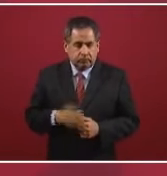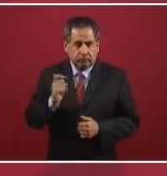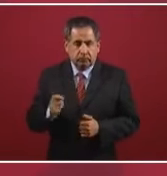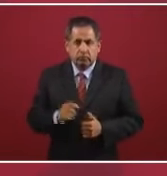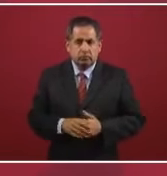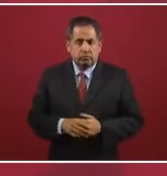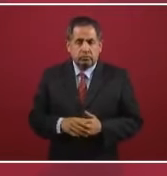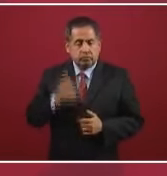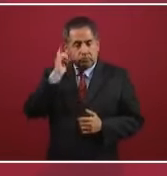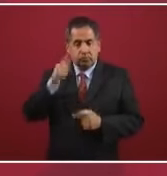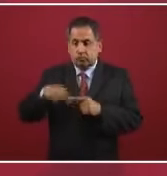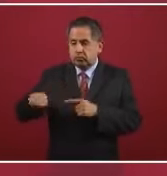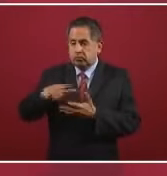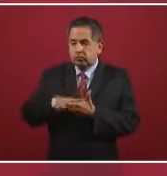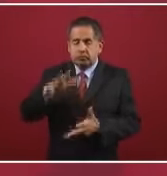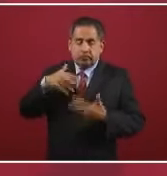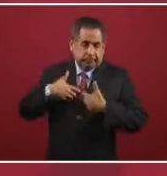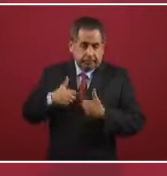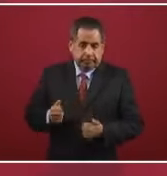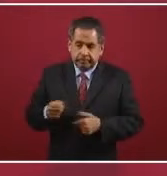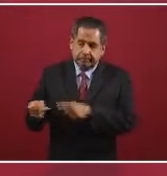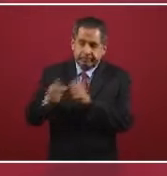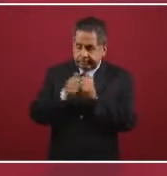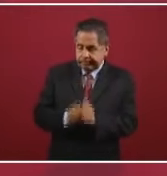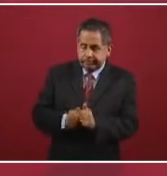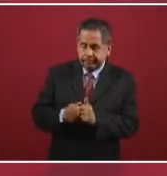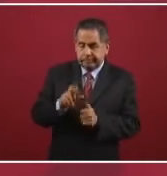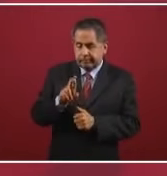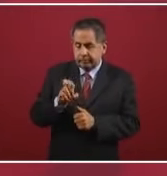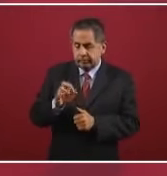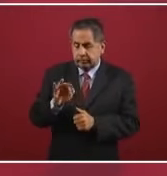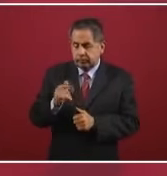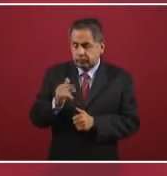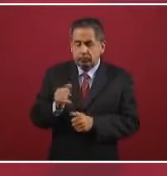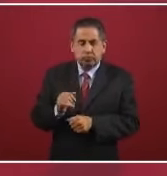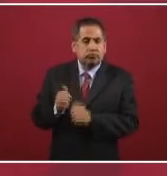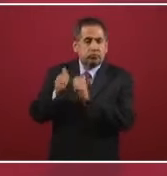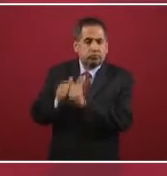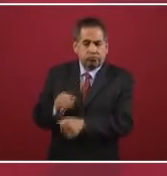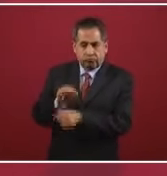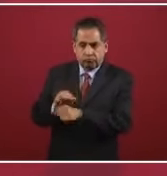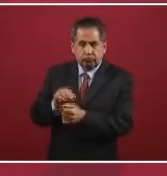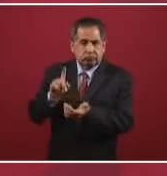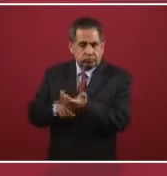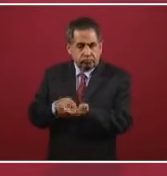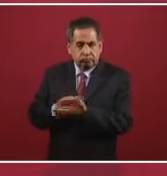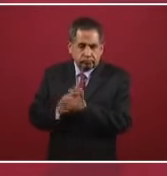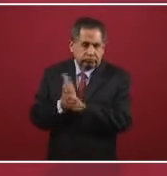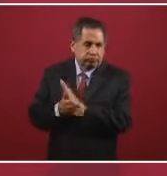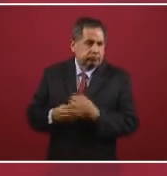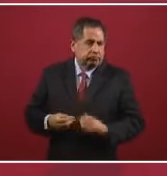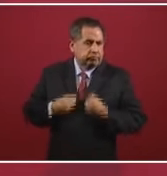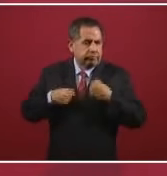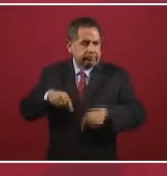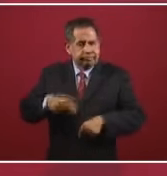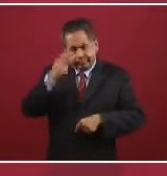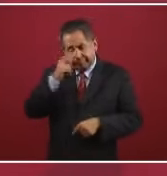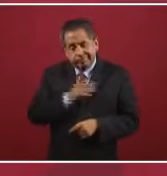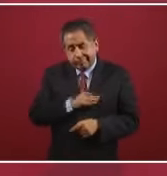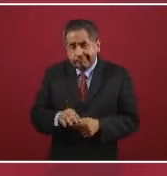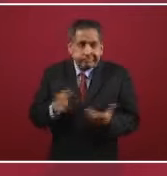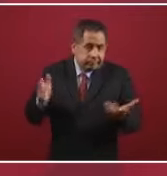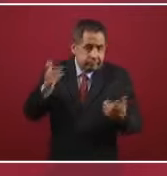yo espero que la mayoría acepte la condición de refugio y que entonces tengan una estancia legal en México. Eso es, esperamos que ese